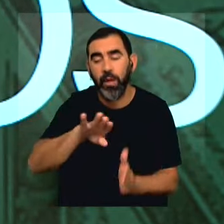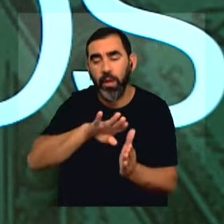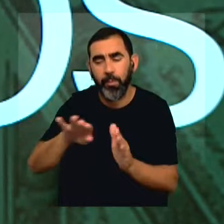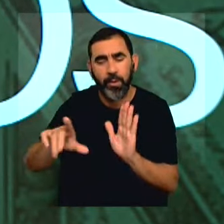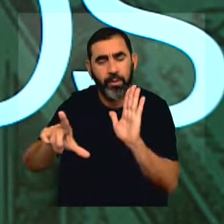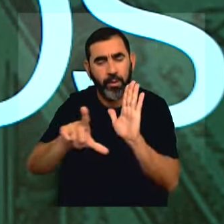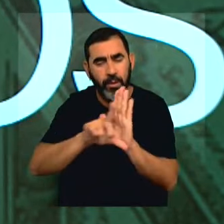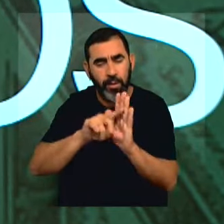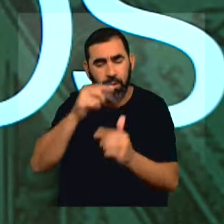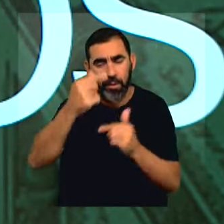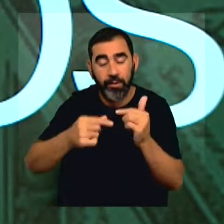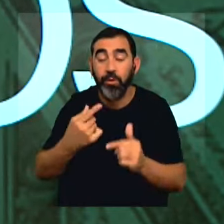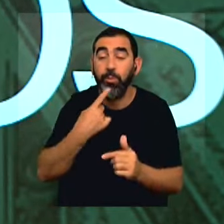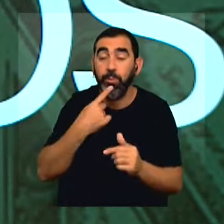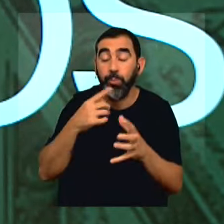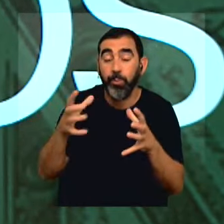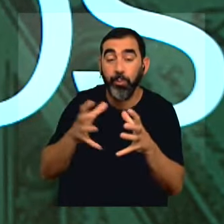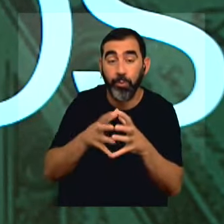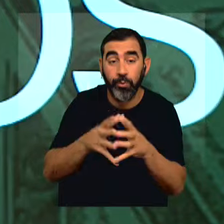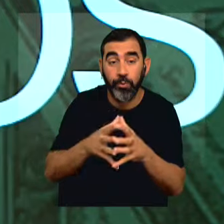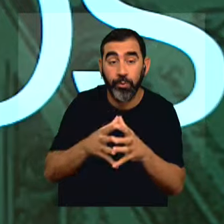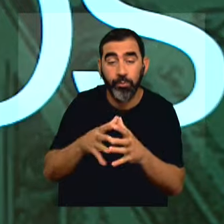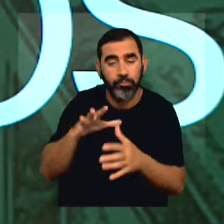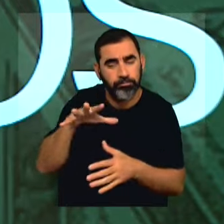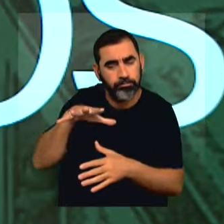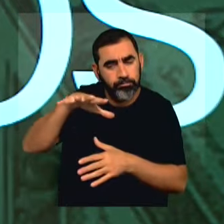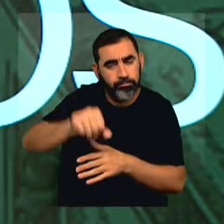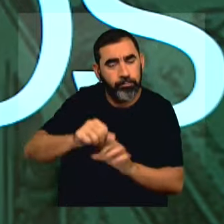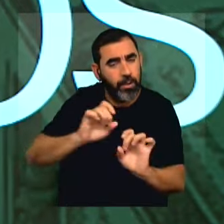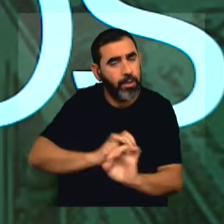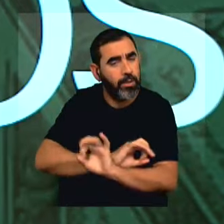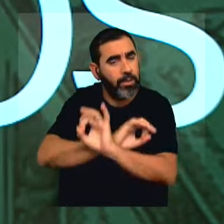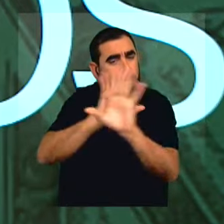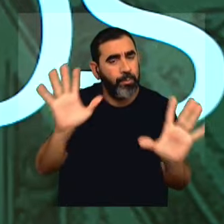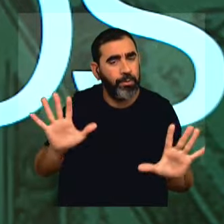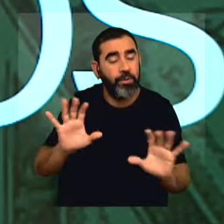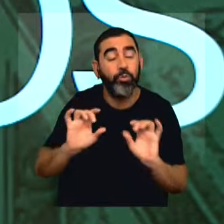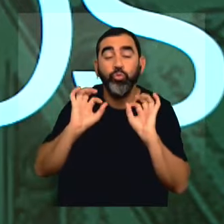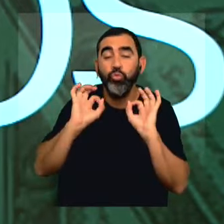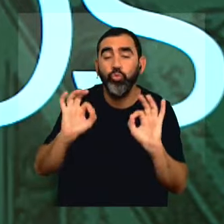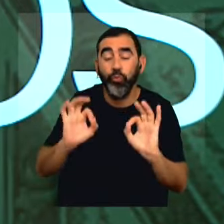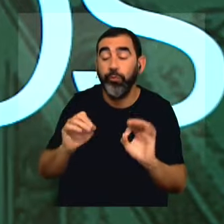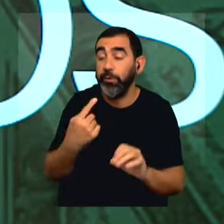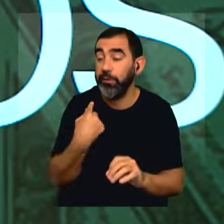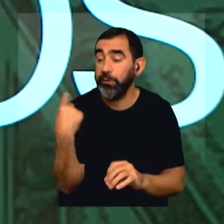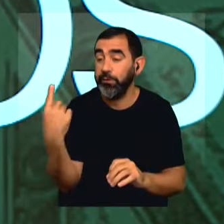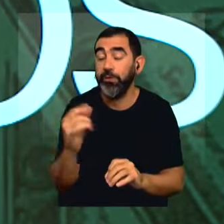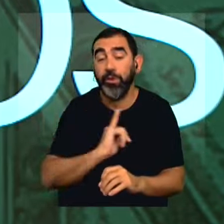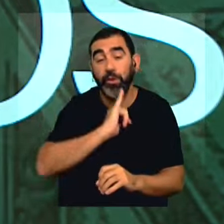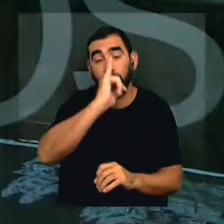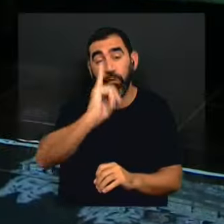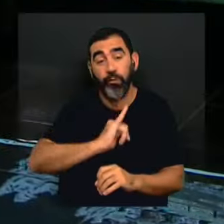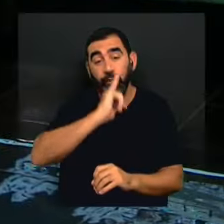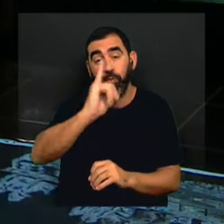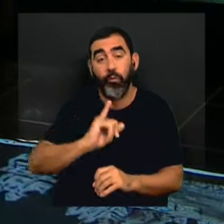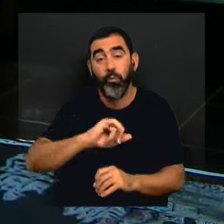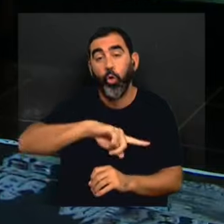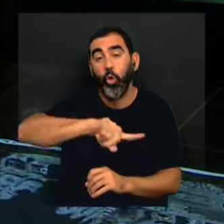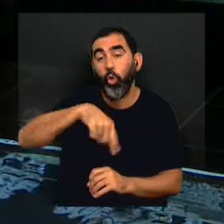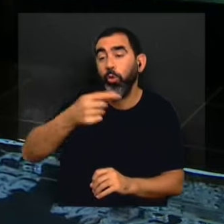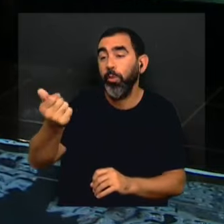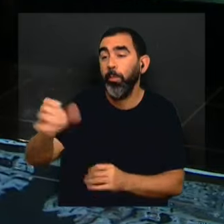leyes si los partidos políticos realmente están comprometido con la transparencia alcanza que por sí mismos informen a la población de qué